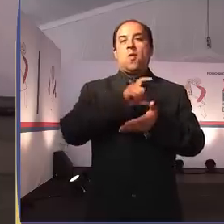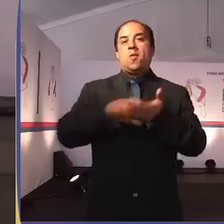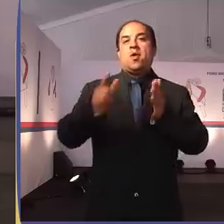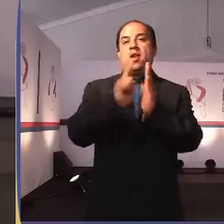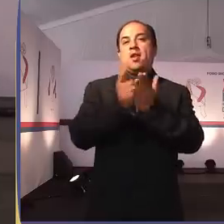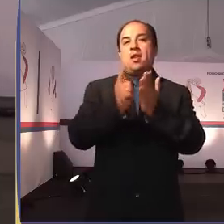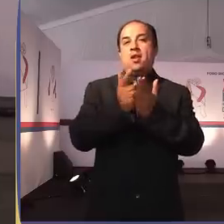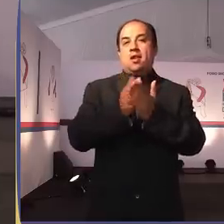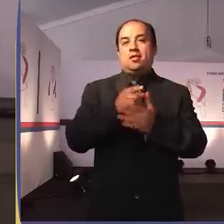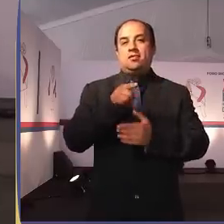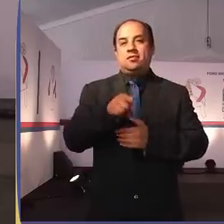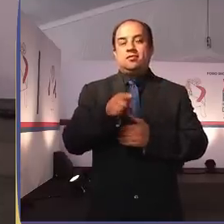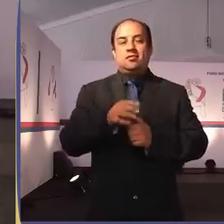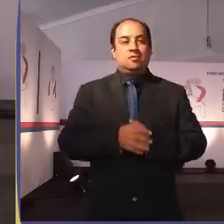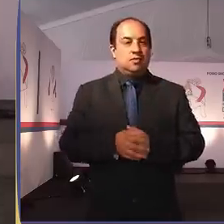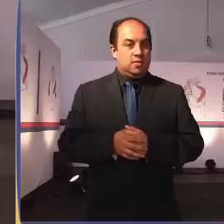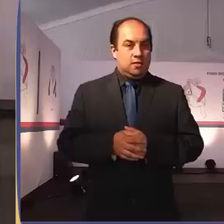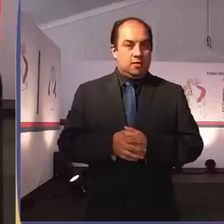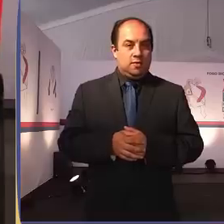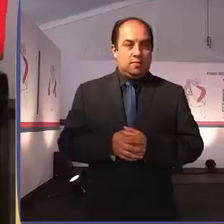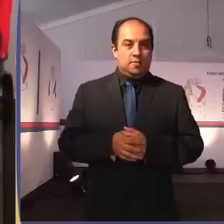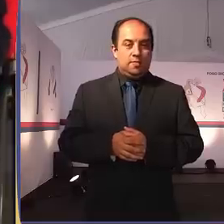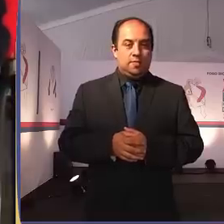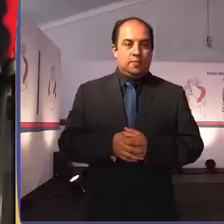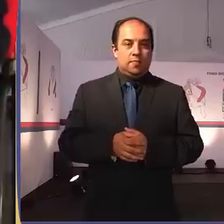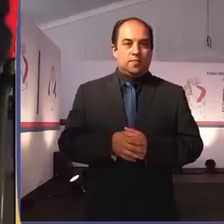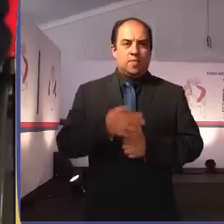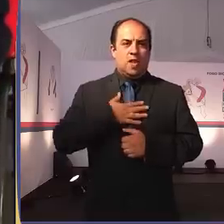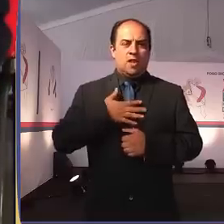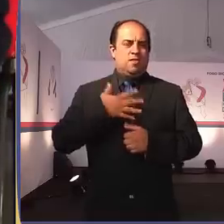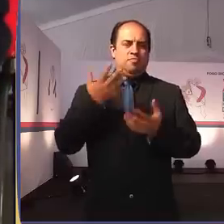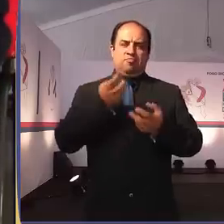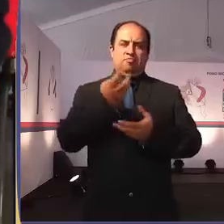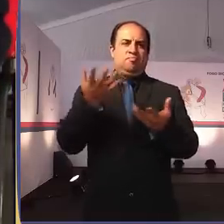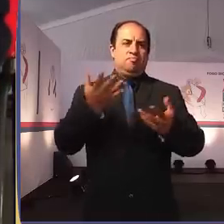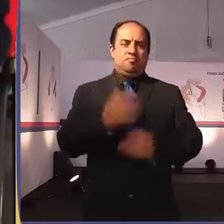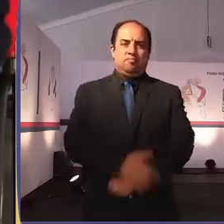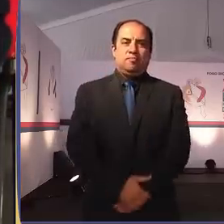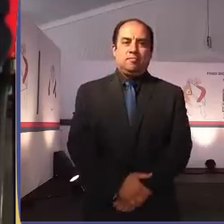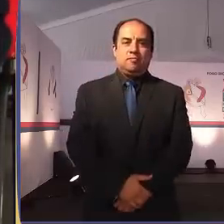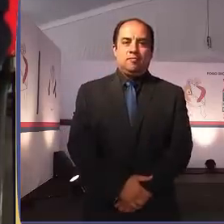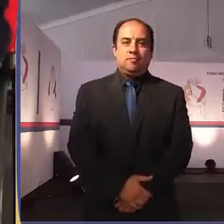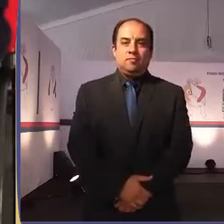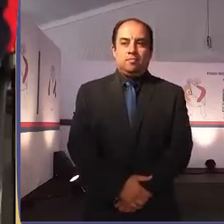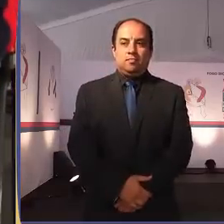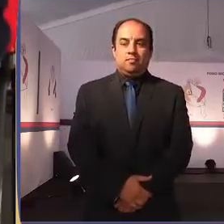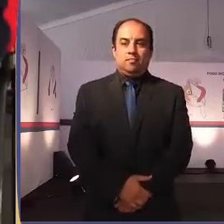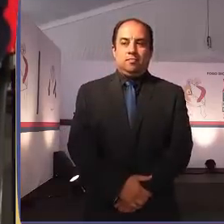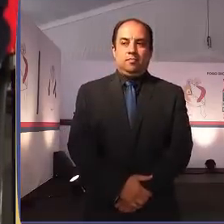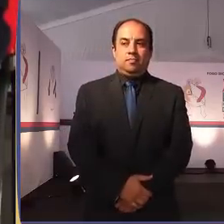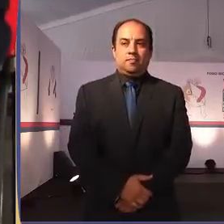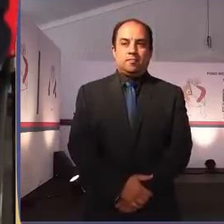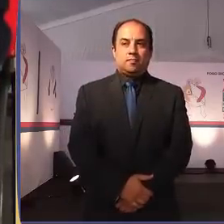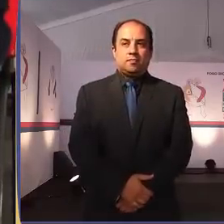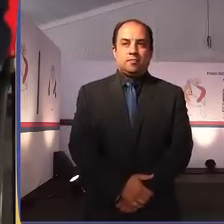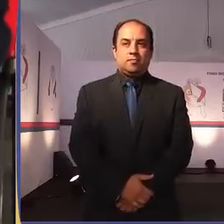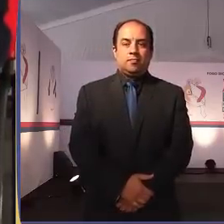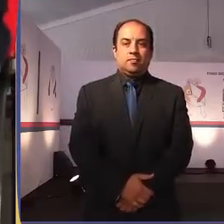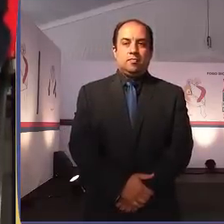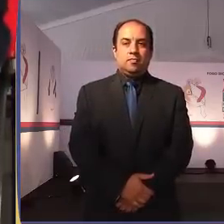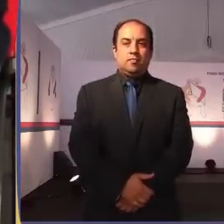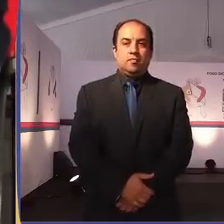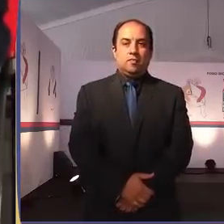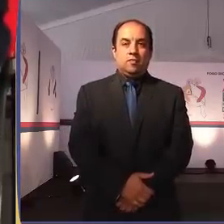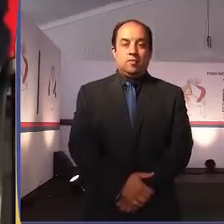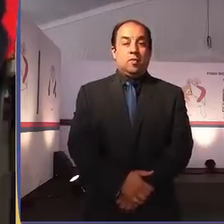aquí para que les componga. Ah, no, yo me pongo como 3 o 4 para que quede la espalda muy recta.